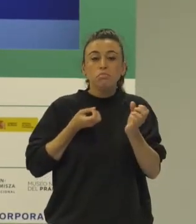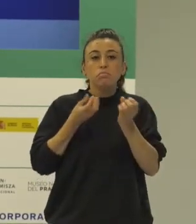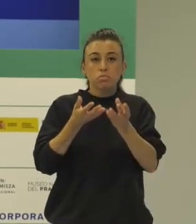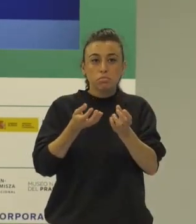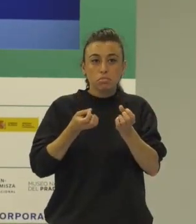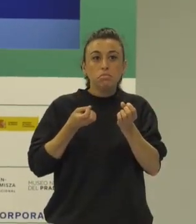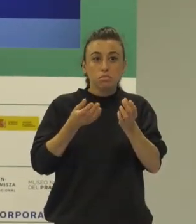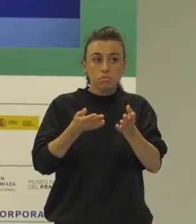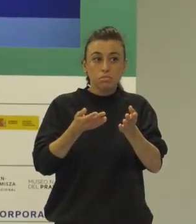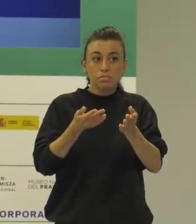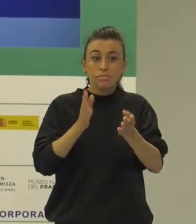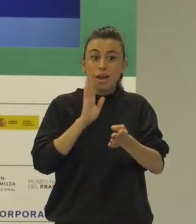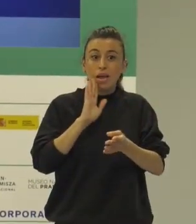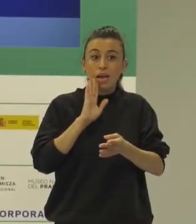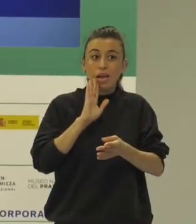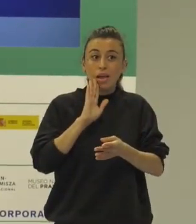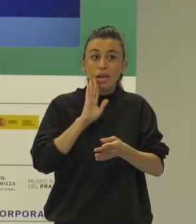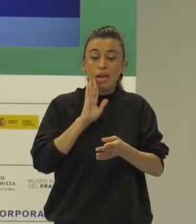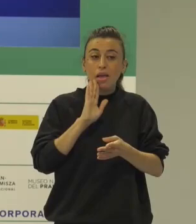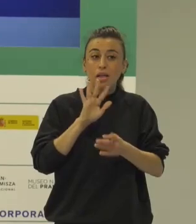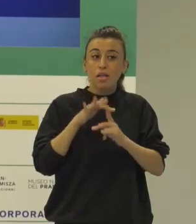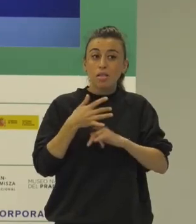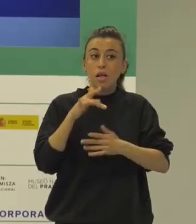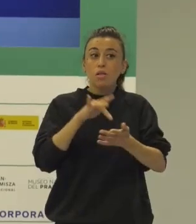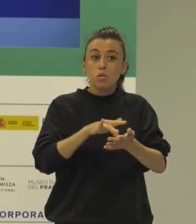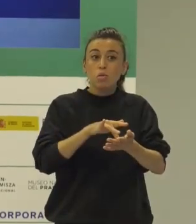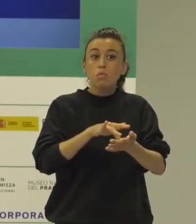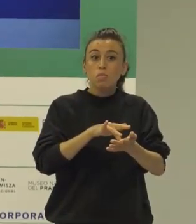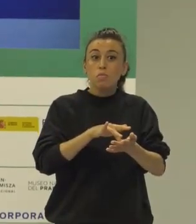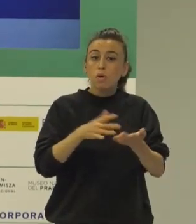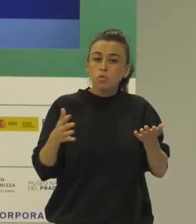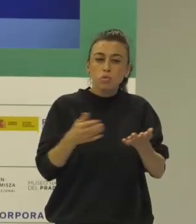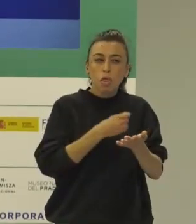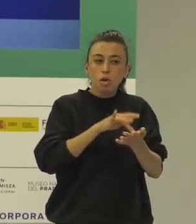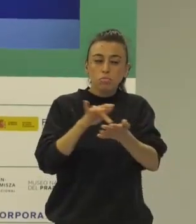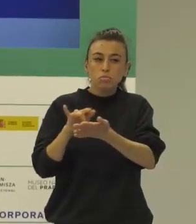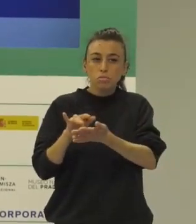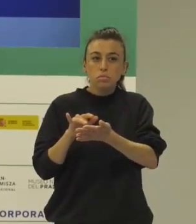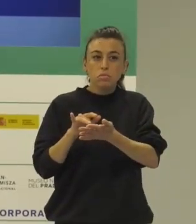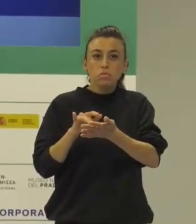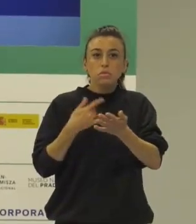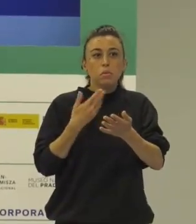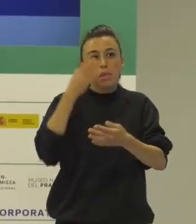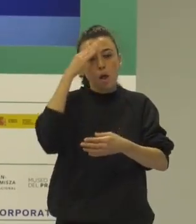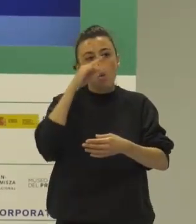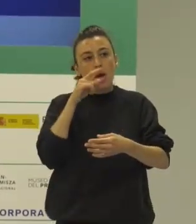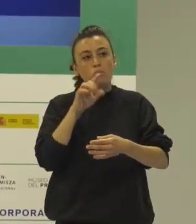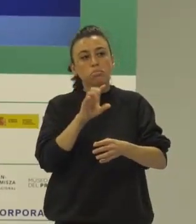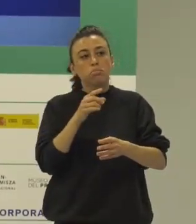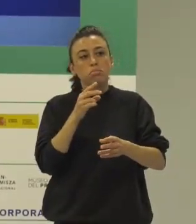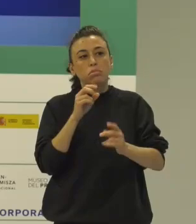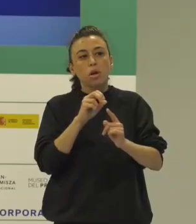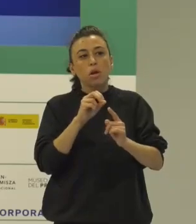todo lo que sucede más allá de lo que la gente entiende a Cuba y los clichés, ¿no? La